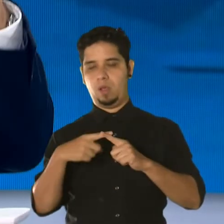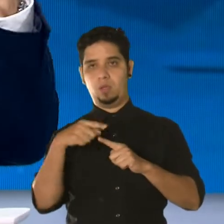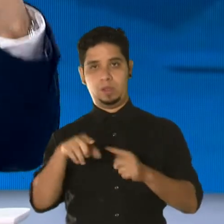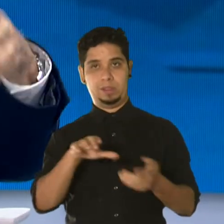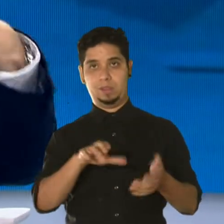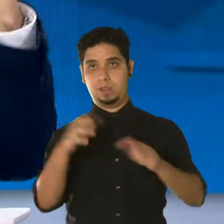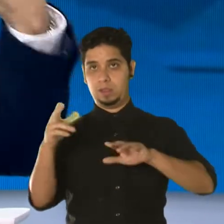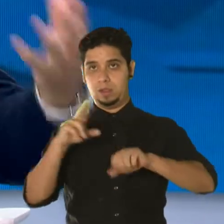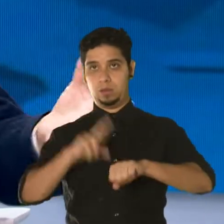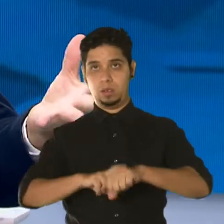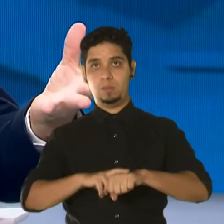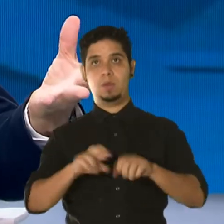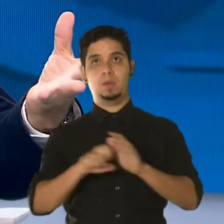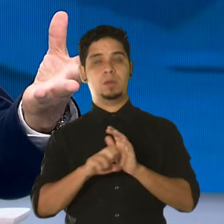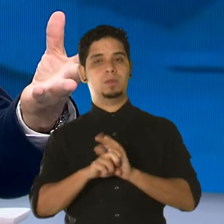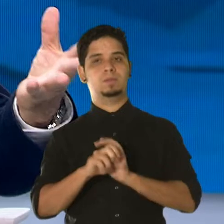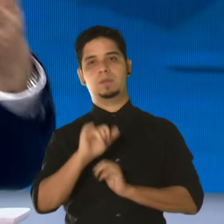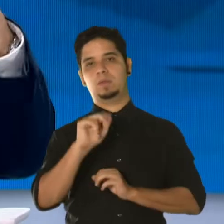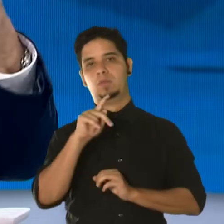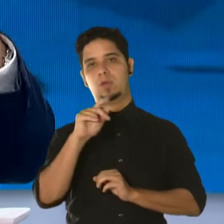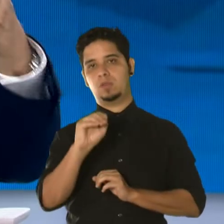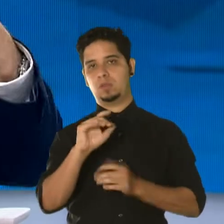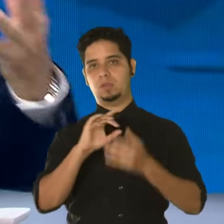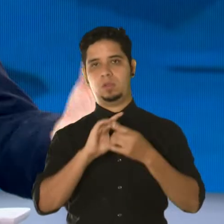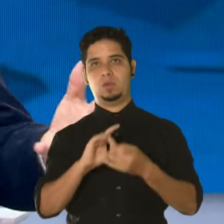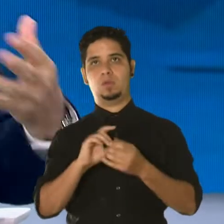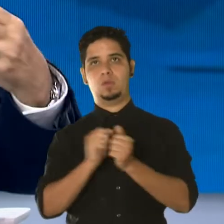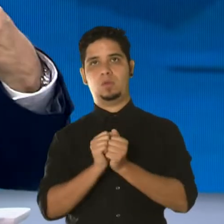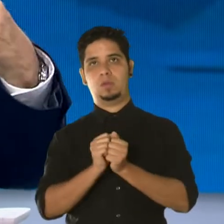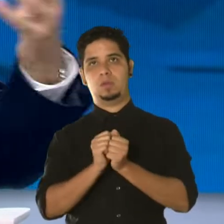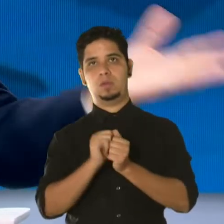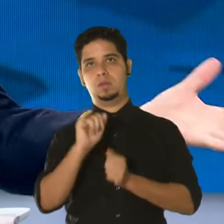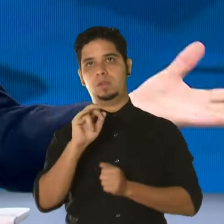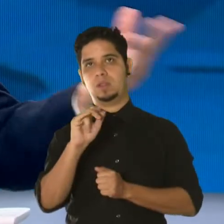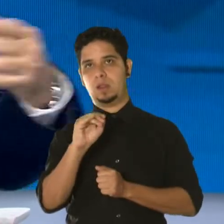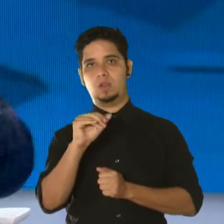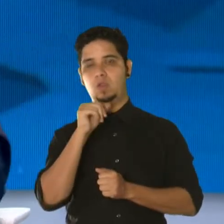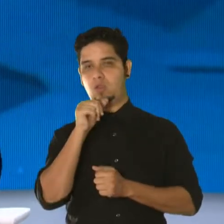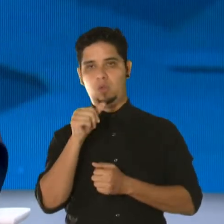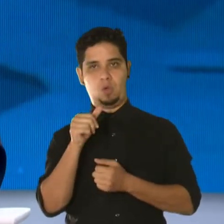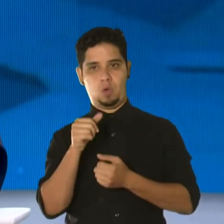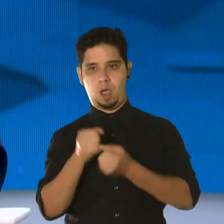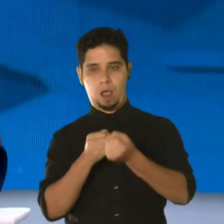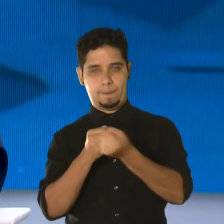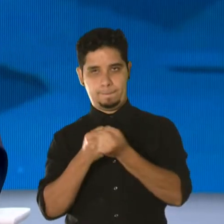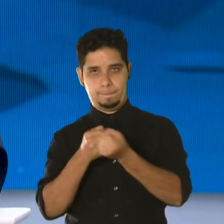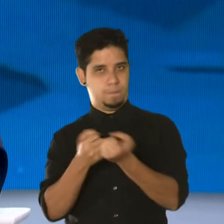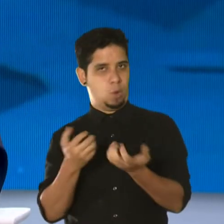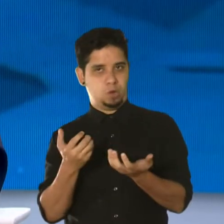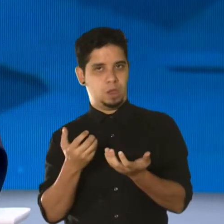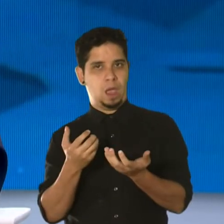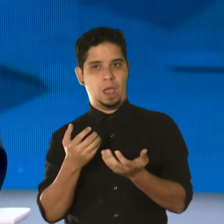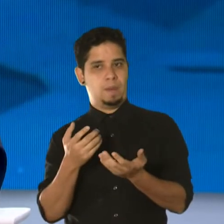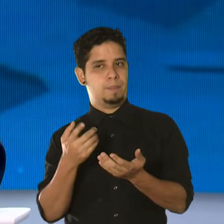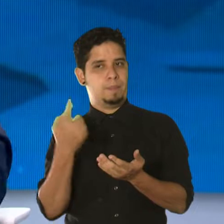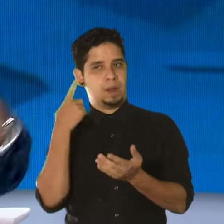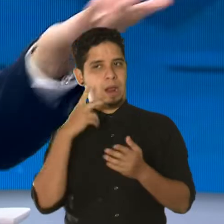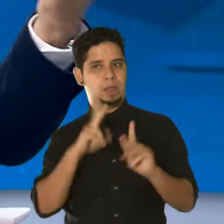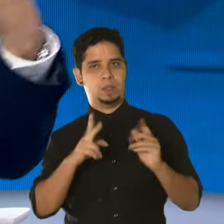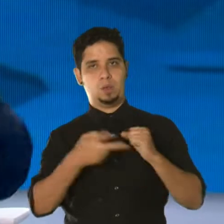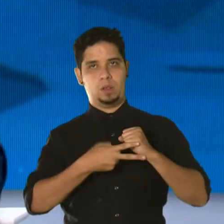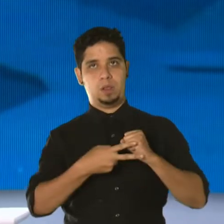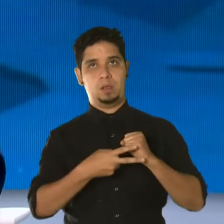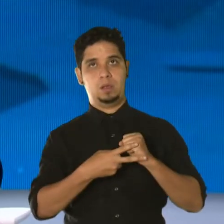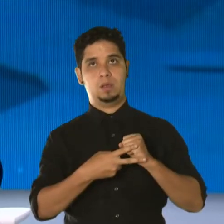porque como tal un impuesto de inventario es un desincentivo para mantener este inventario, el cual obviamente